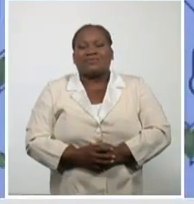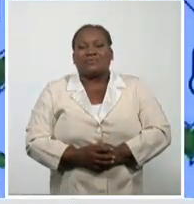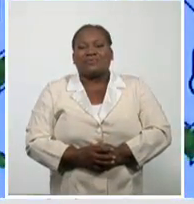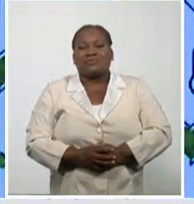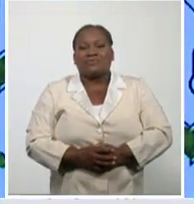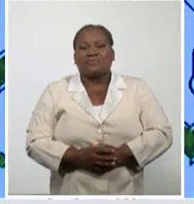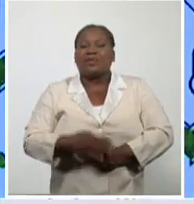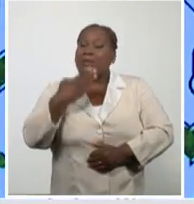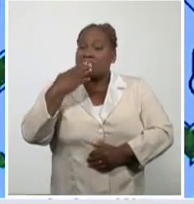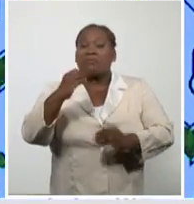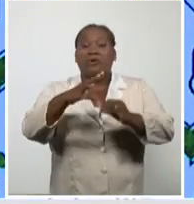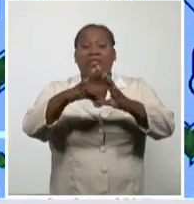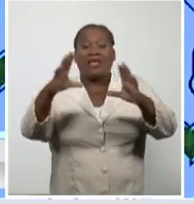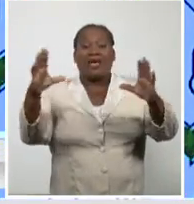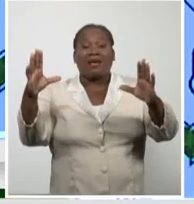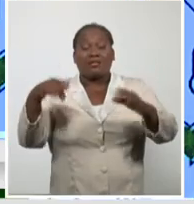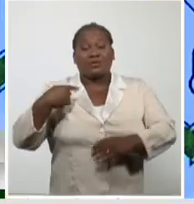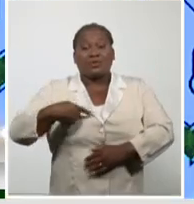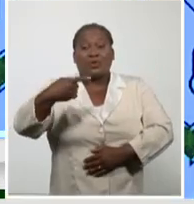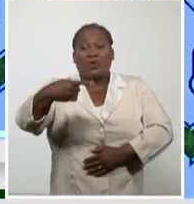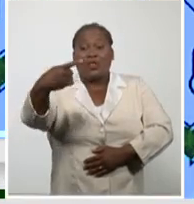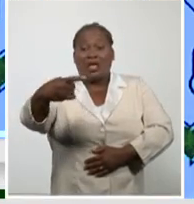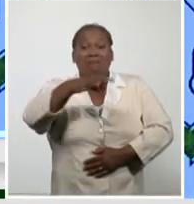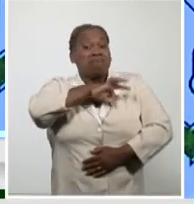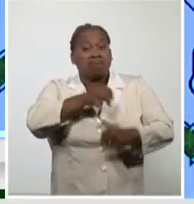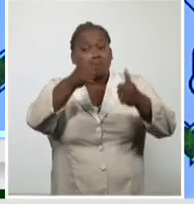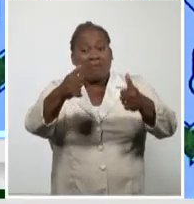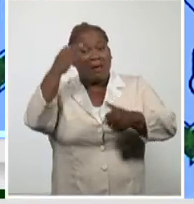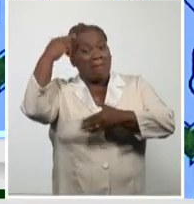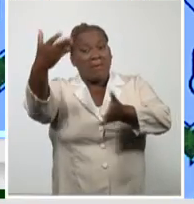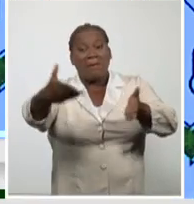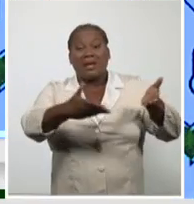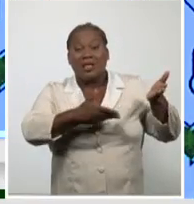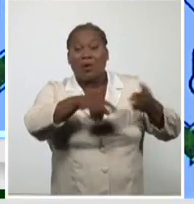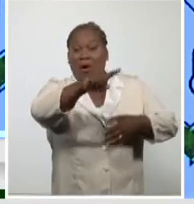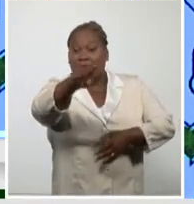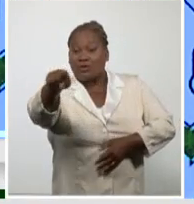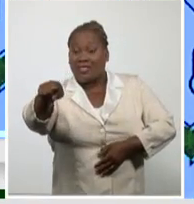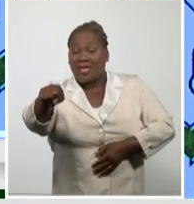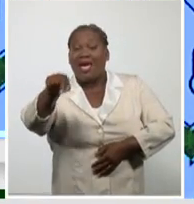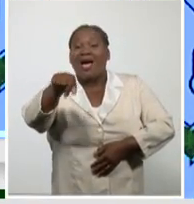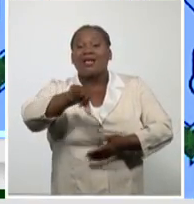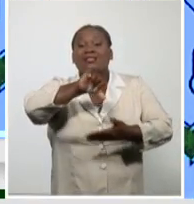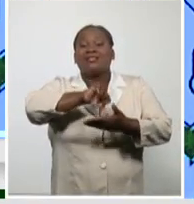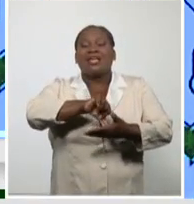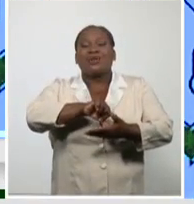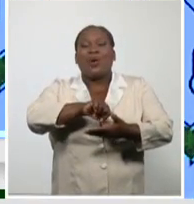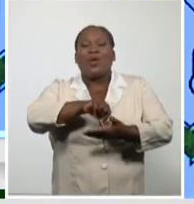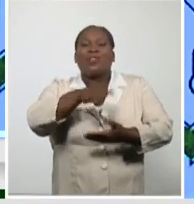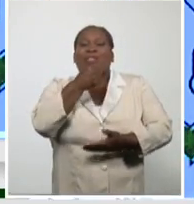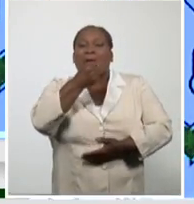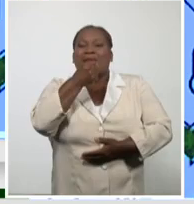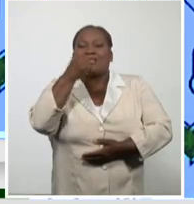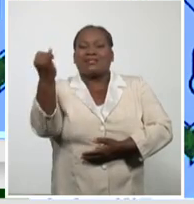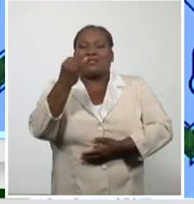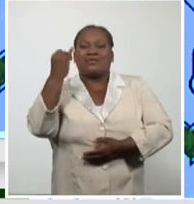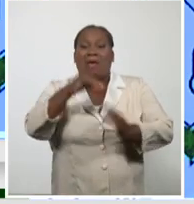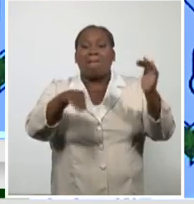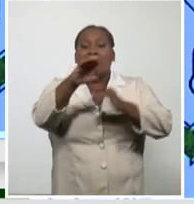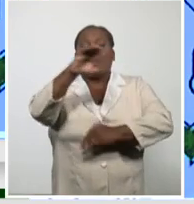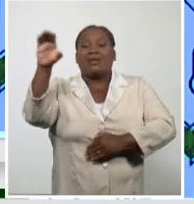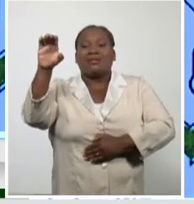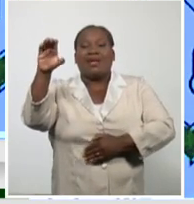Buenos días. Como cada mañana, un placer darles la bienvenida desde la sede del Centro de Prensa Internacional del Ministerio de Relaciones